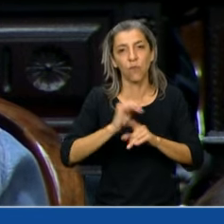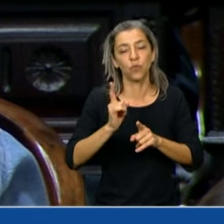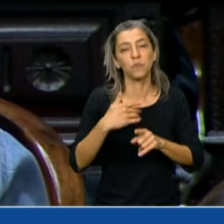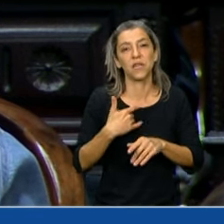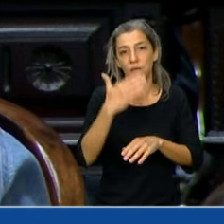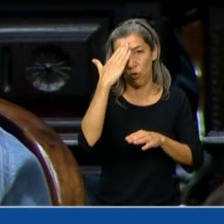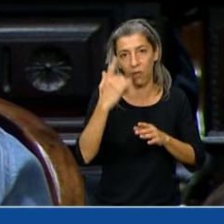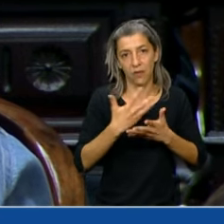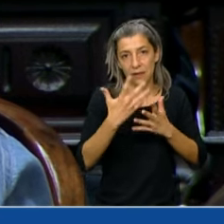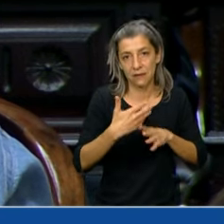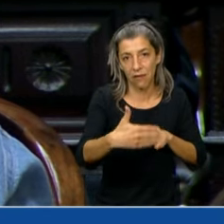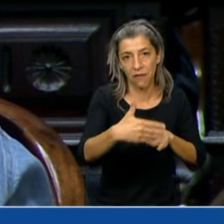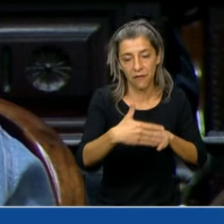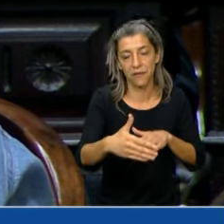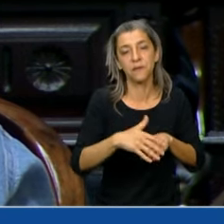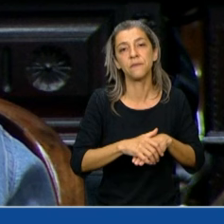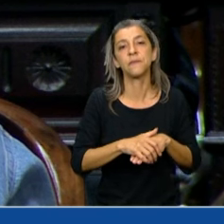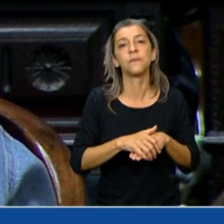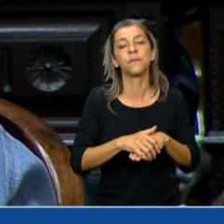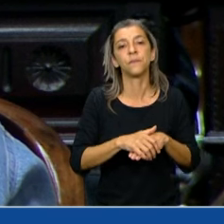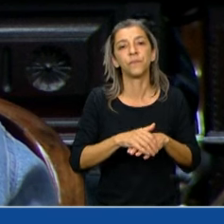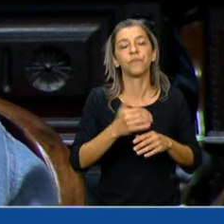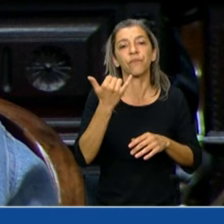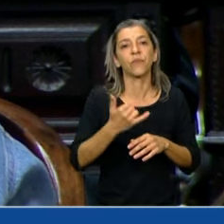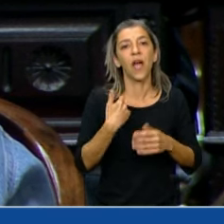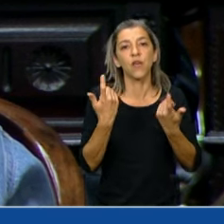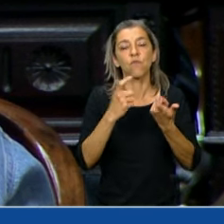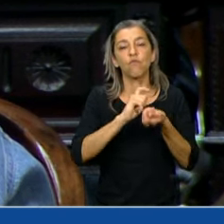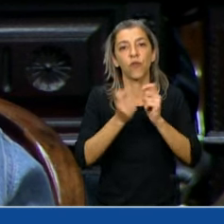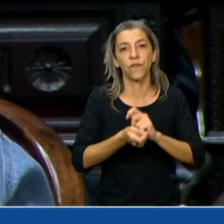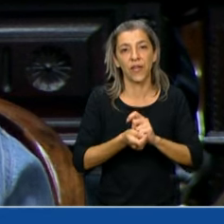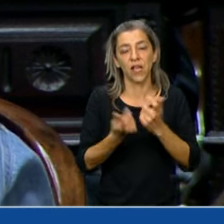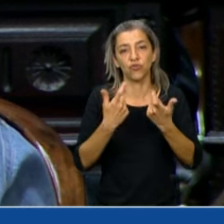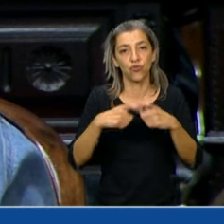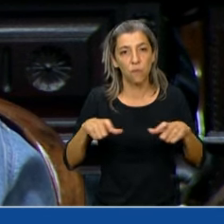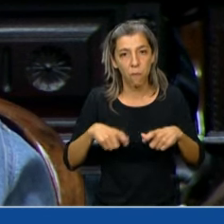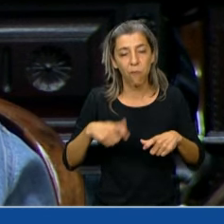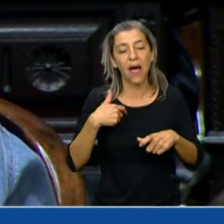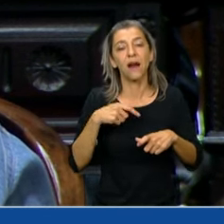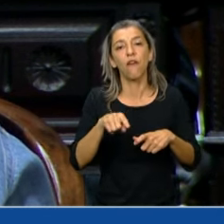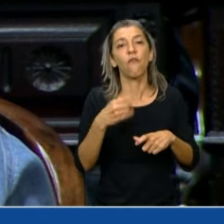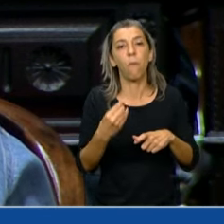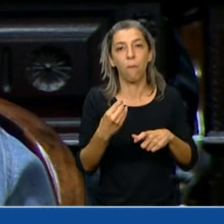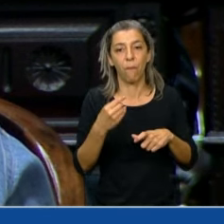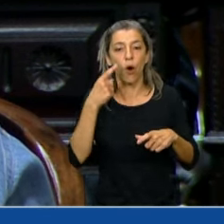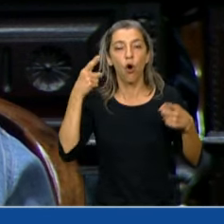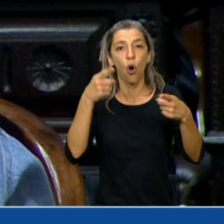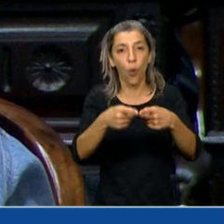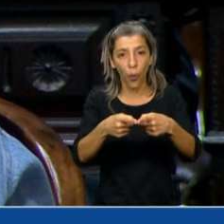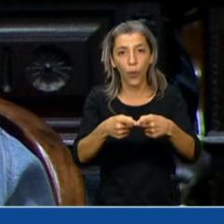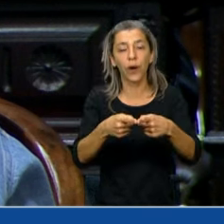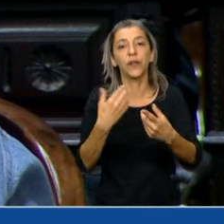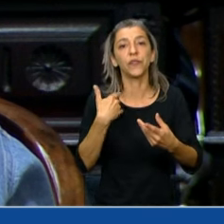artículo 11 del dictamen se modifica en el primer y segundo párrafo quedando redactado de la siguiente forma se establece un objetivo de composición